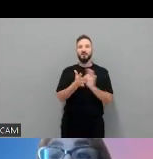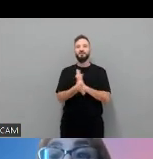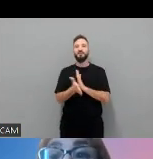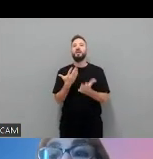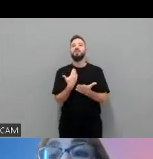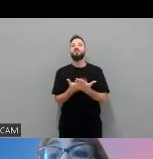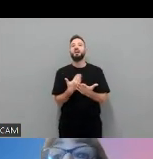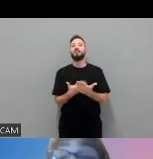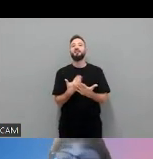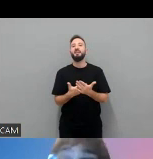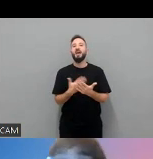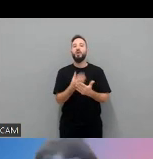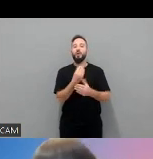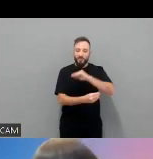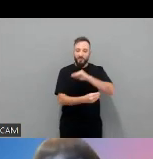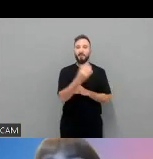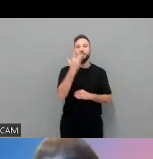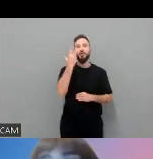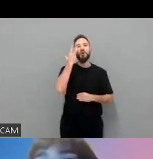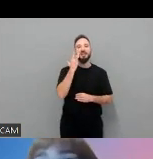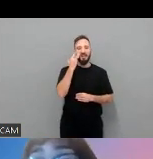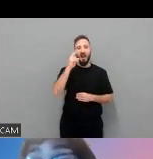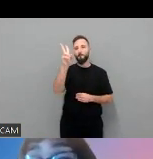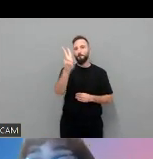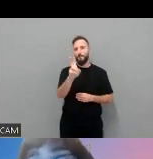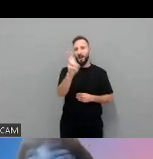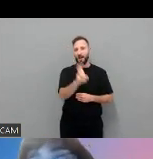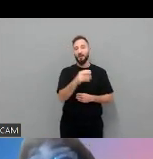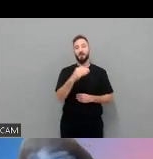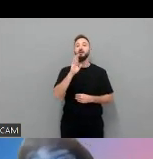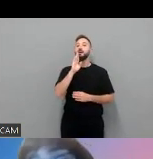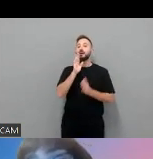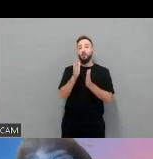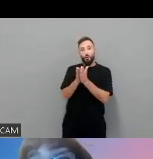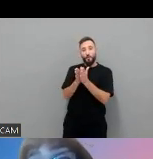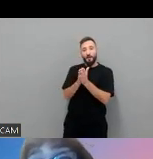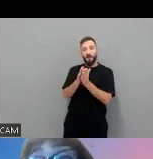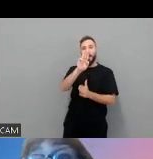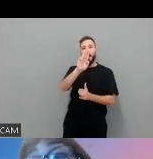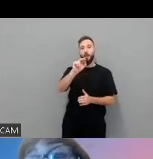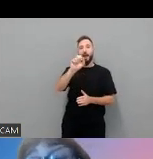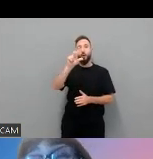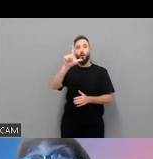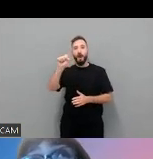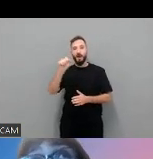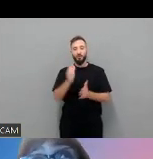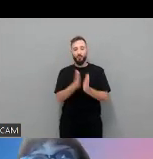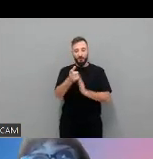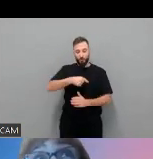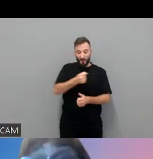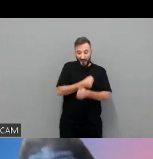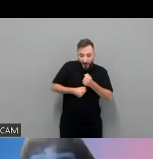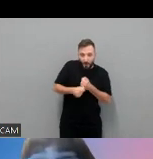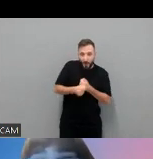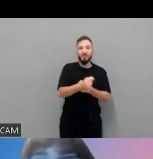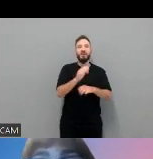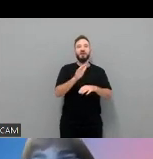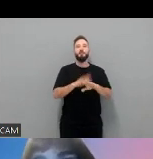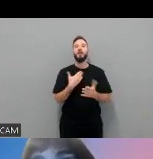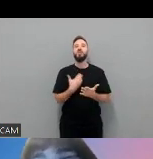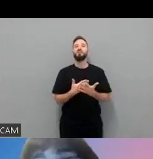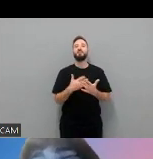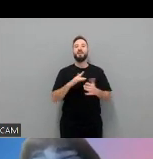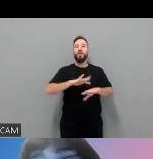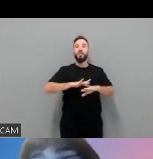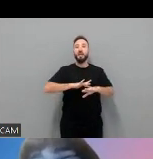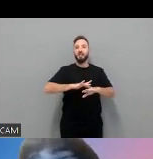certificados literales de nacimiento. Para los que retomo lo que decía mi compañera Paula sobre enfatizar el tema del certificado digital,